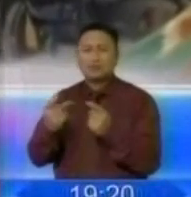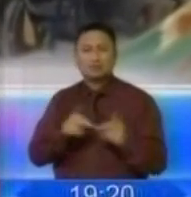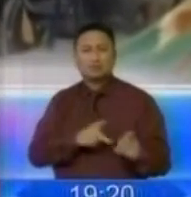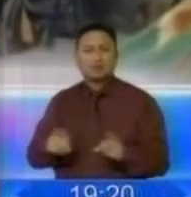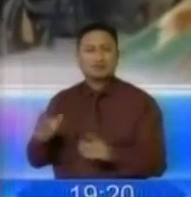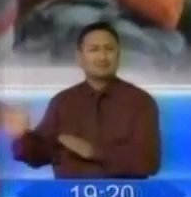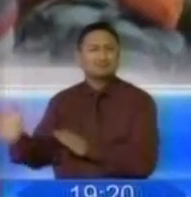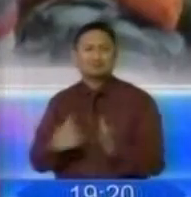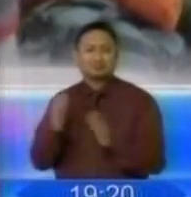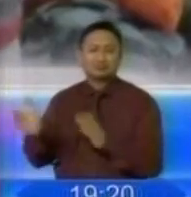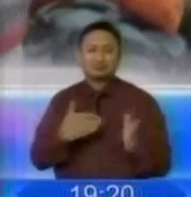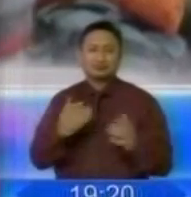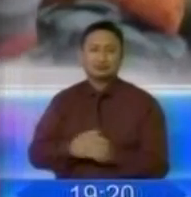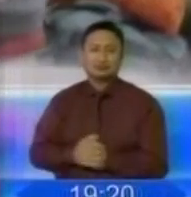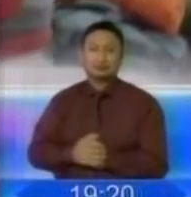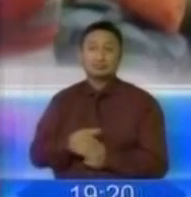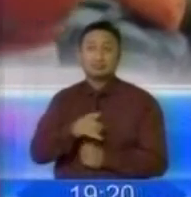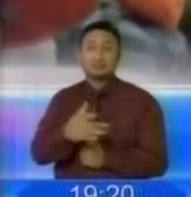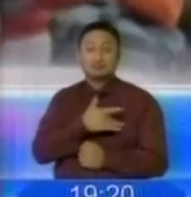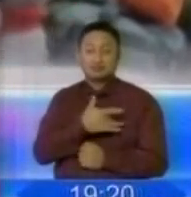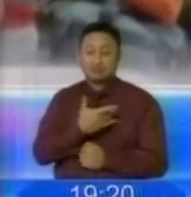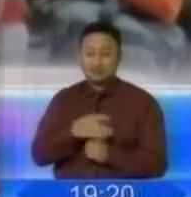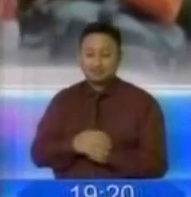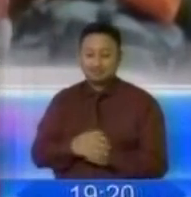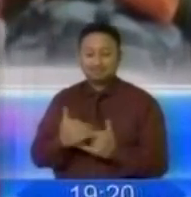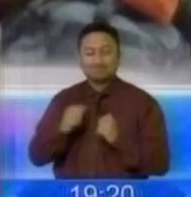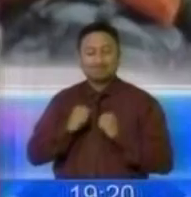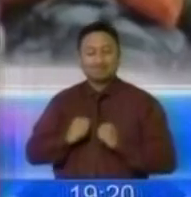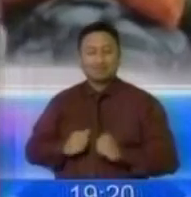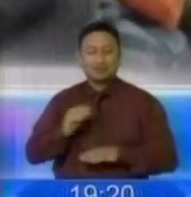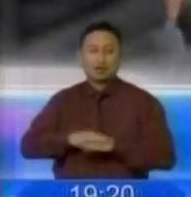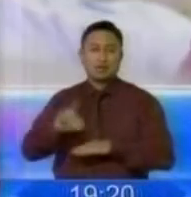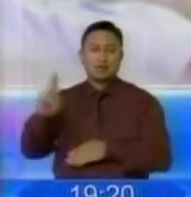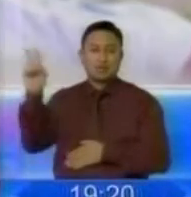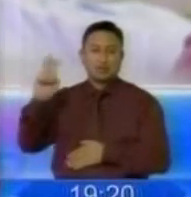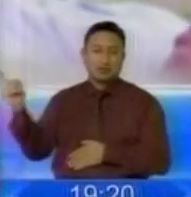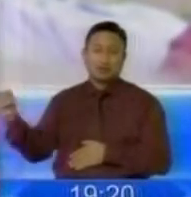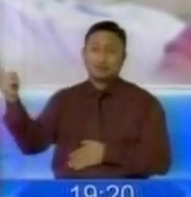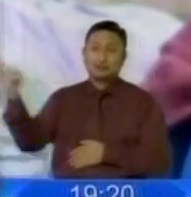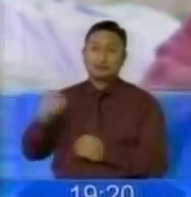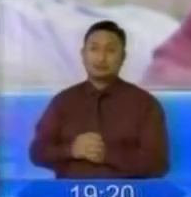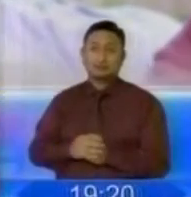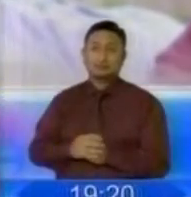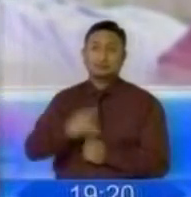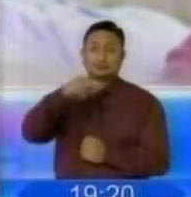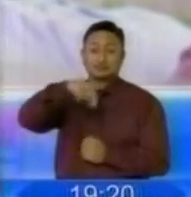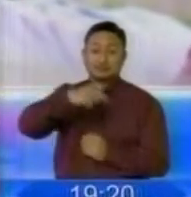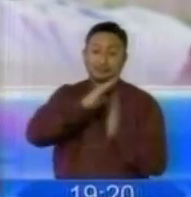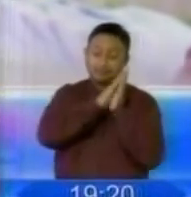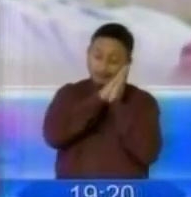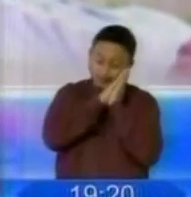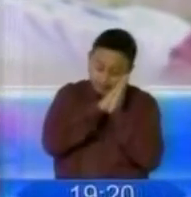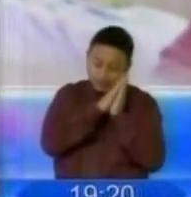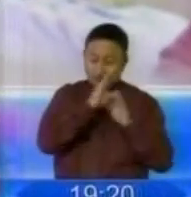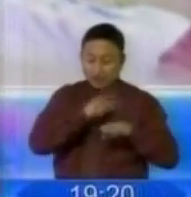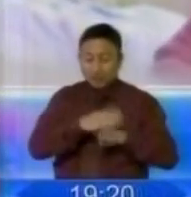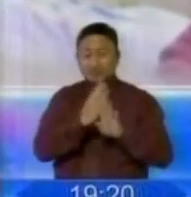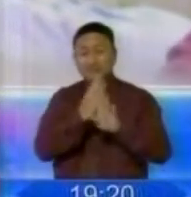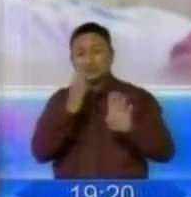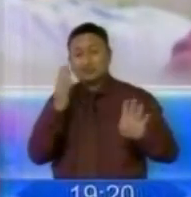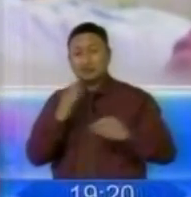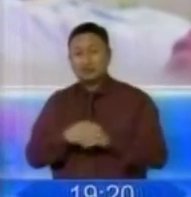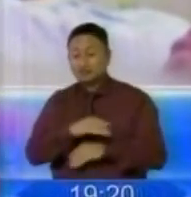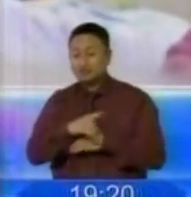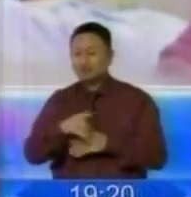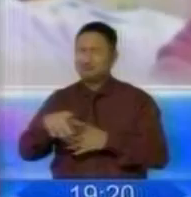y mientras esto pasa, sienten el dolor de haber dejado su país y padecer en este. Tuvimos que pasar la noche aquí por el puesto, por la cola, porque todo